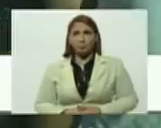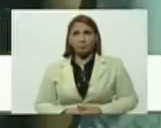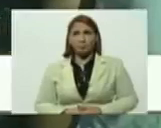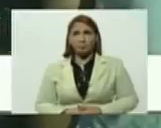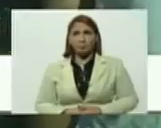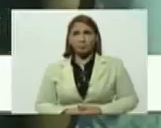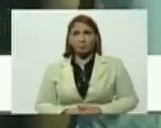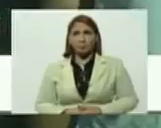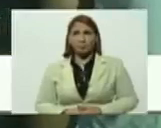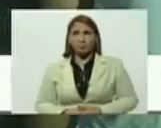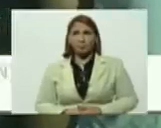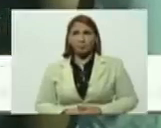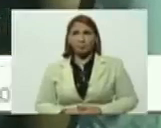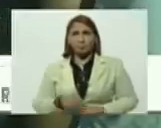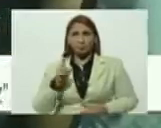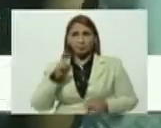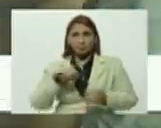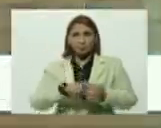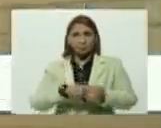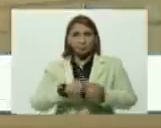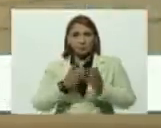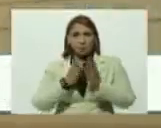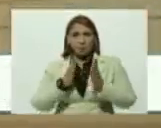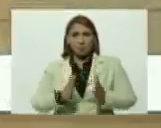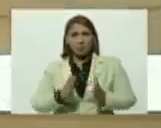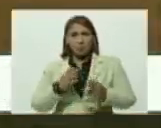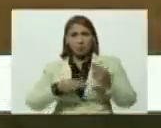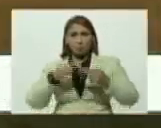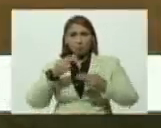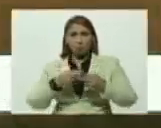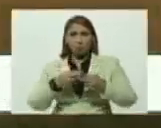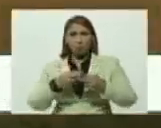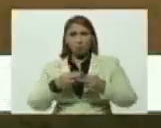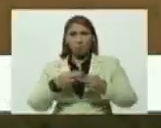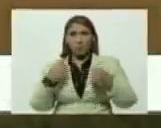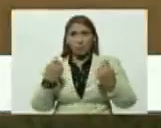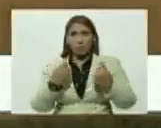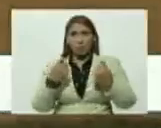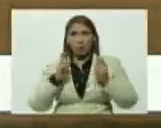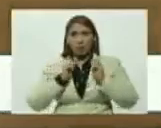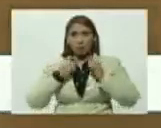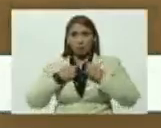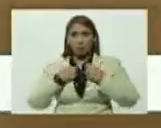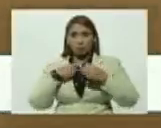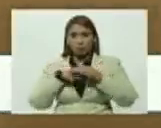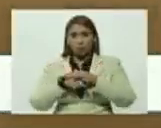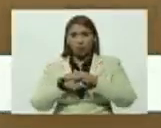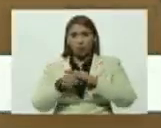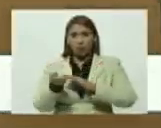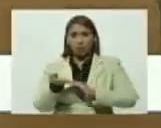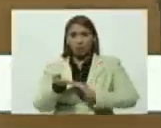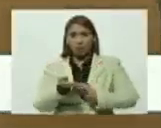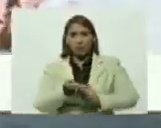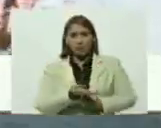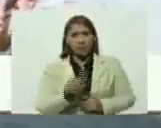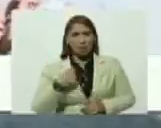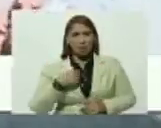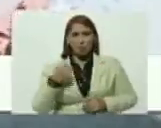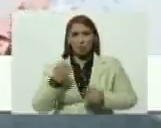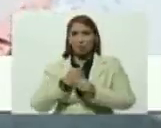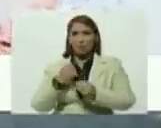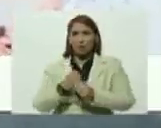en, soy parte de la Escuela del Constructor Popular Aristóbulo Isturi. Aquí entré como carpintera, me he desempeñado